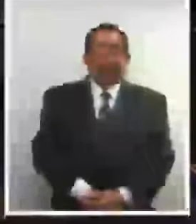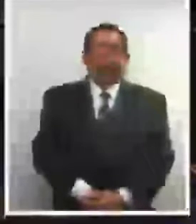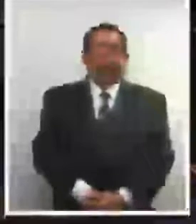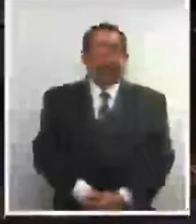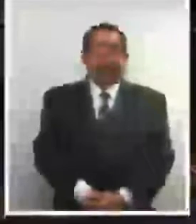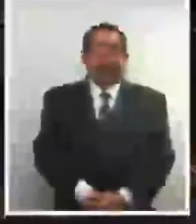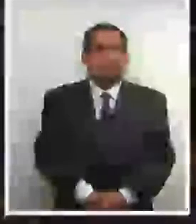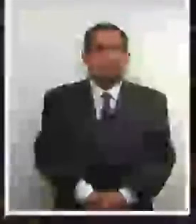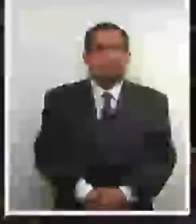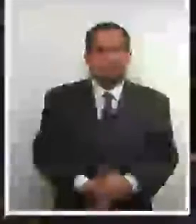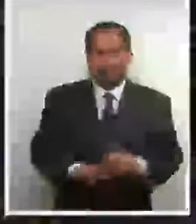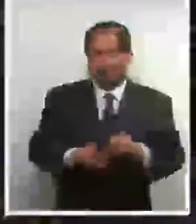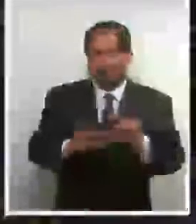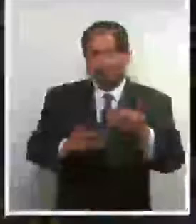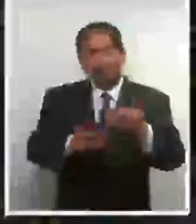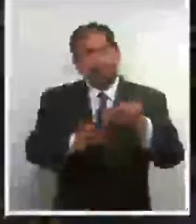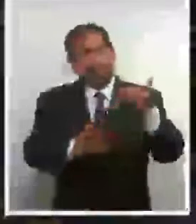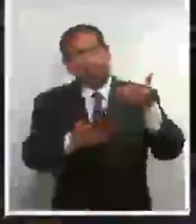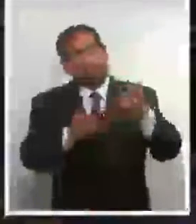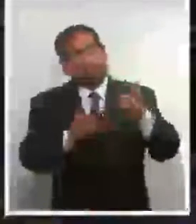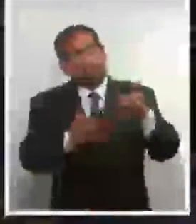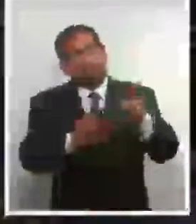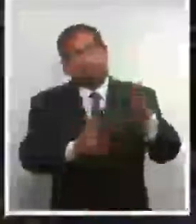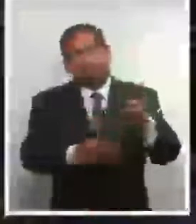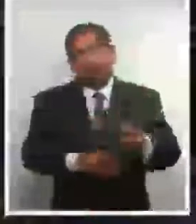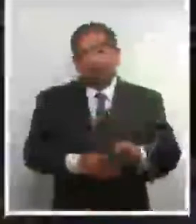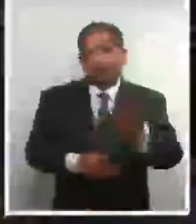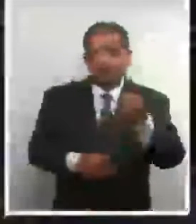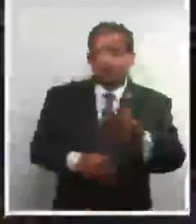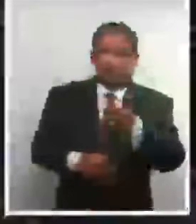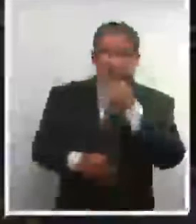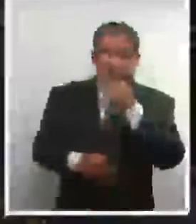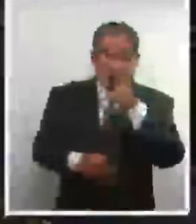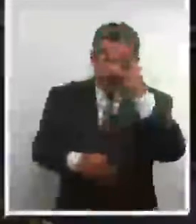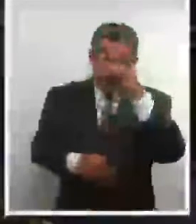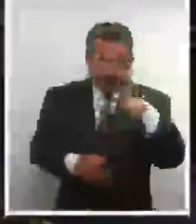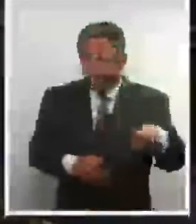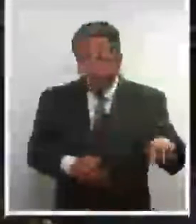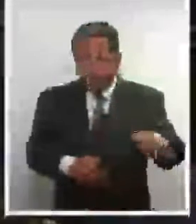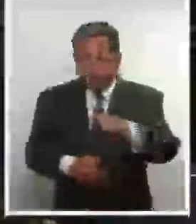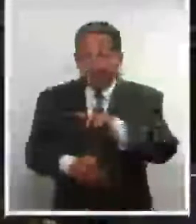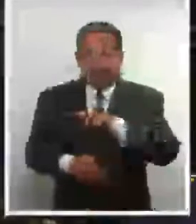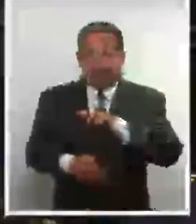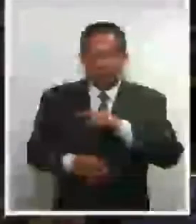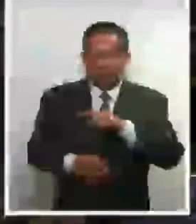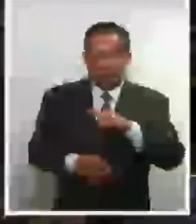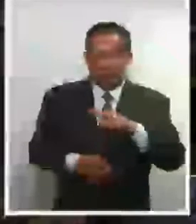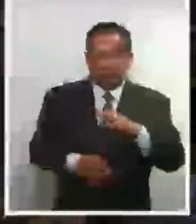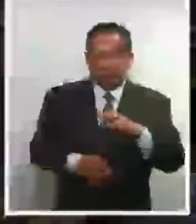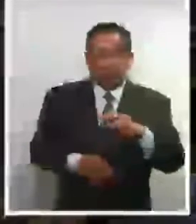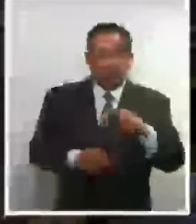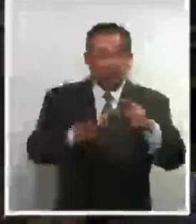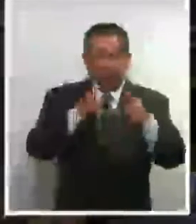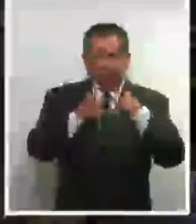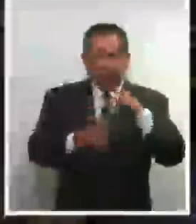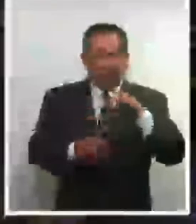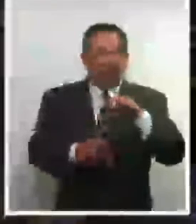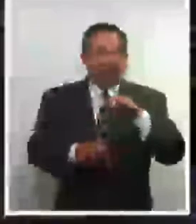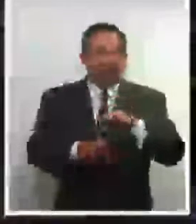Bueno, pues se abre el tablero electrónico hasta por 1 minuto para que los legisladores de esta